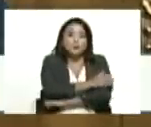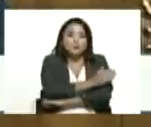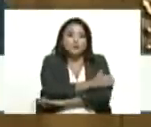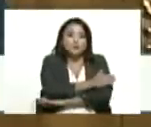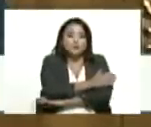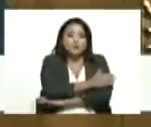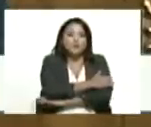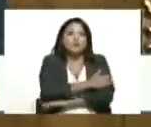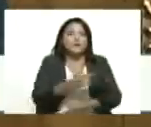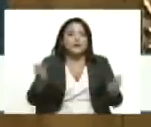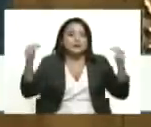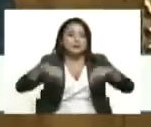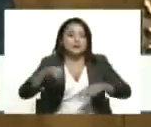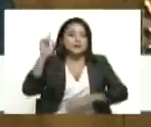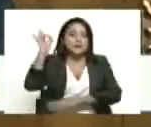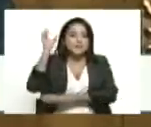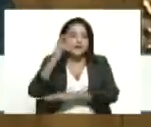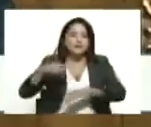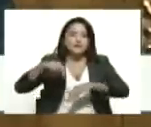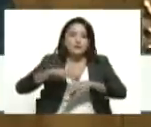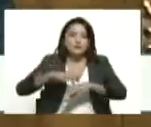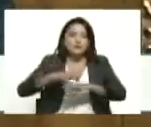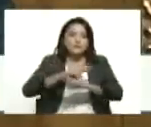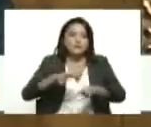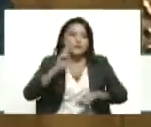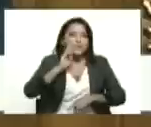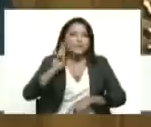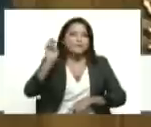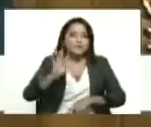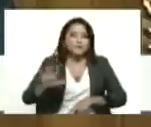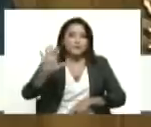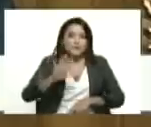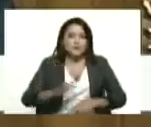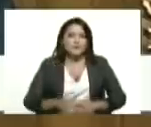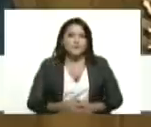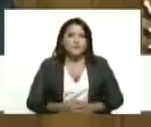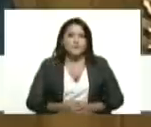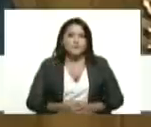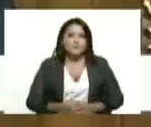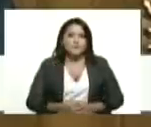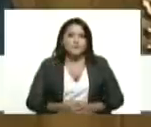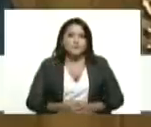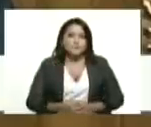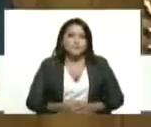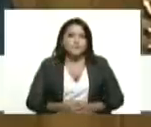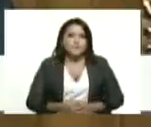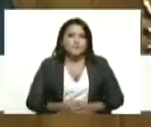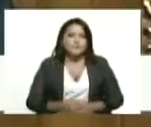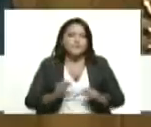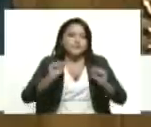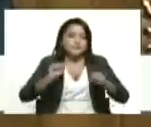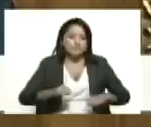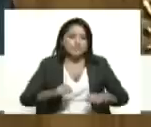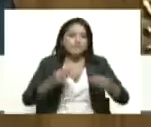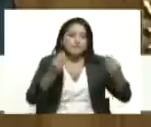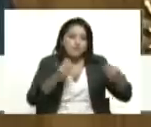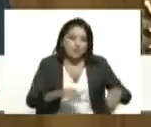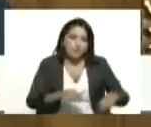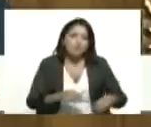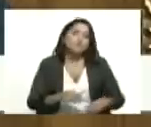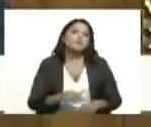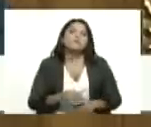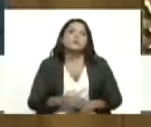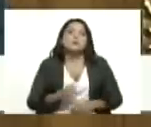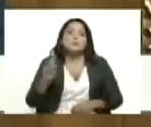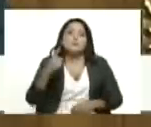Asamblea Nacional de la República Bolivariana de Venezuela la votará positivamente en primera discusión